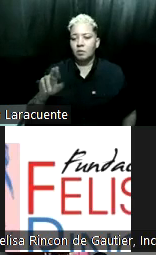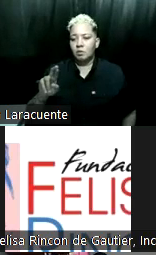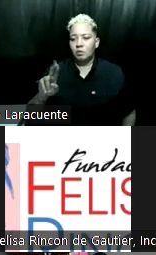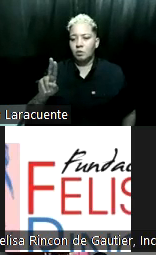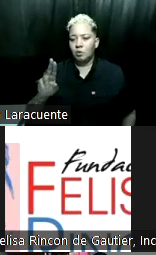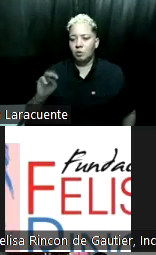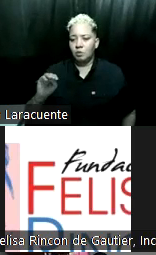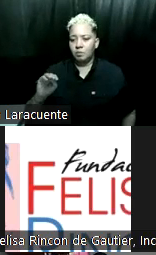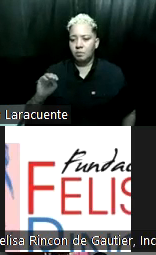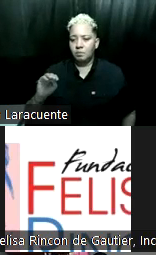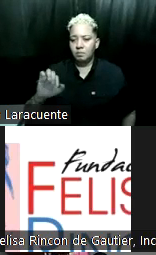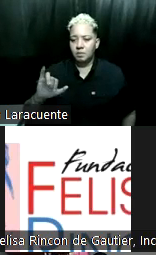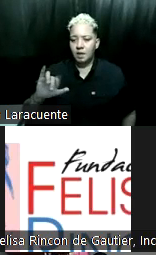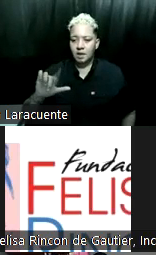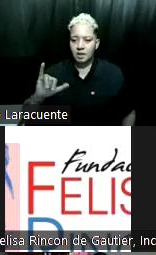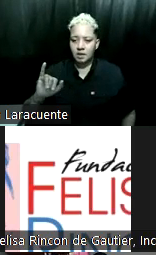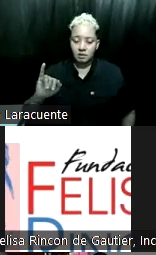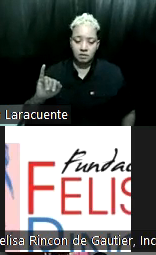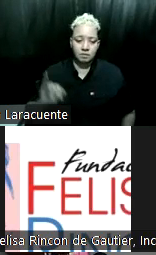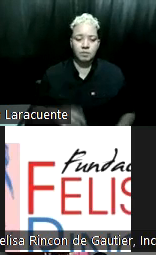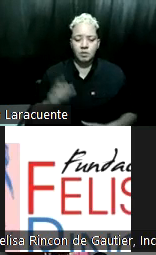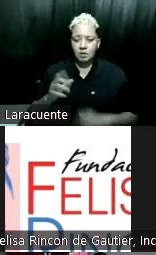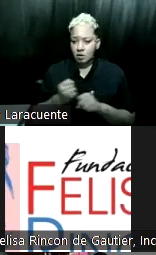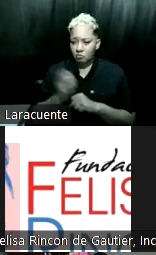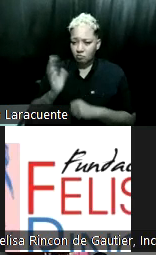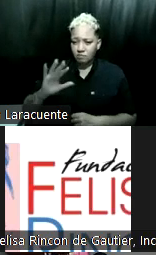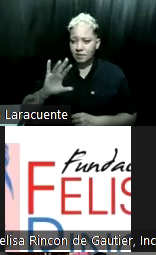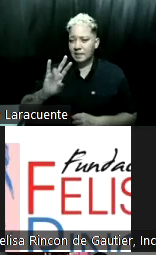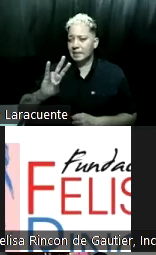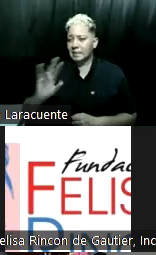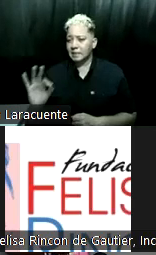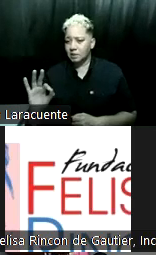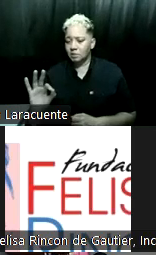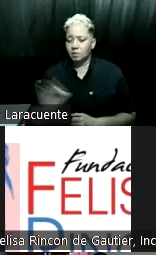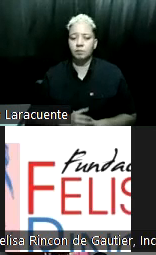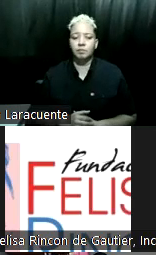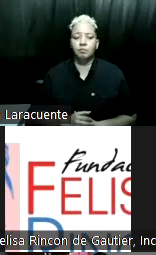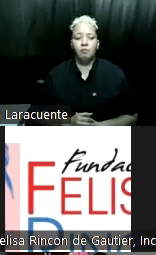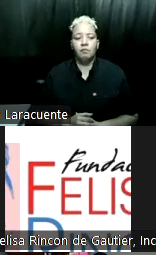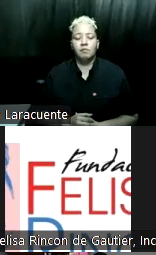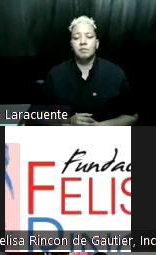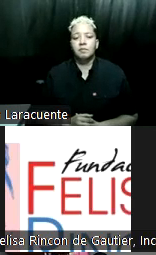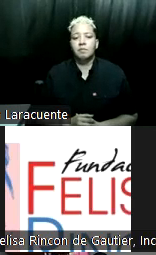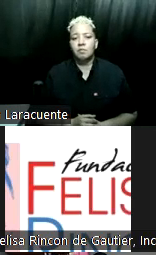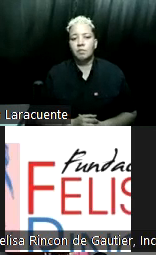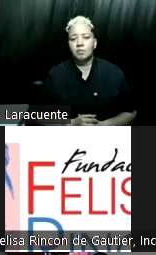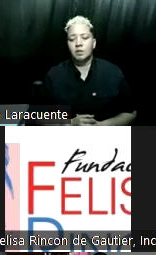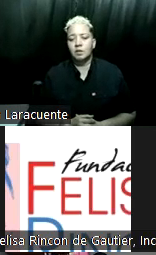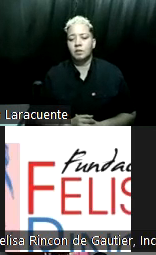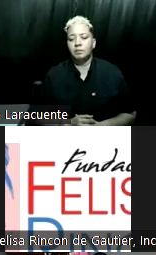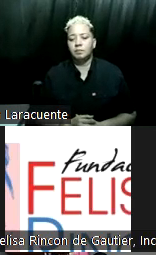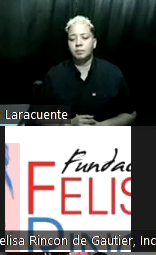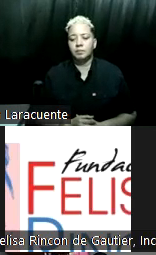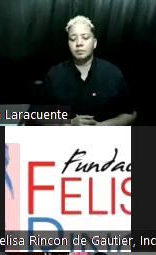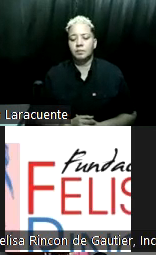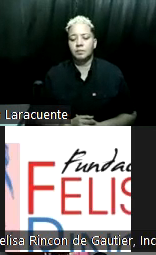en aquellos años asiagos del 79. Recordemos que la situación, y